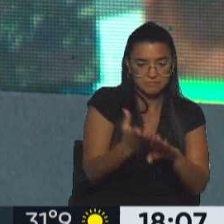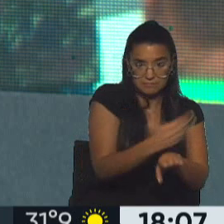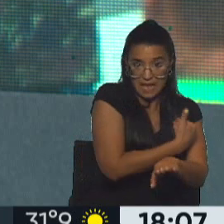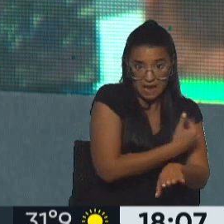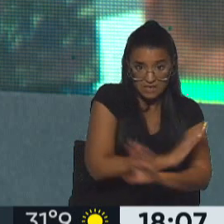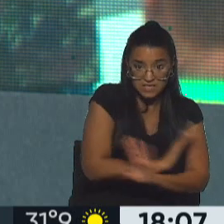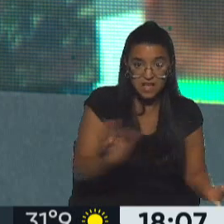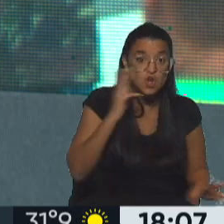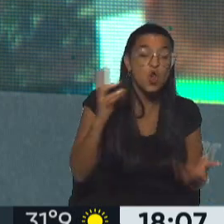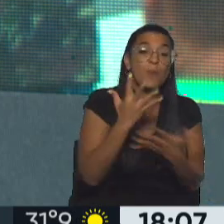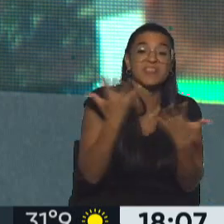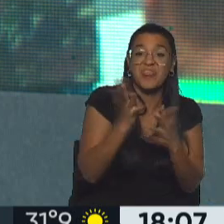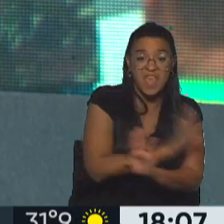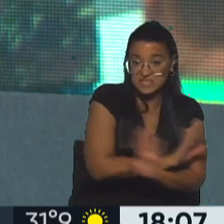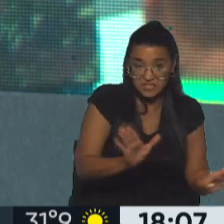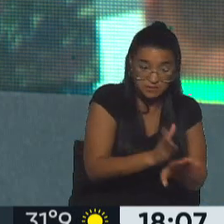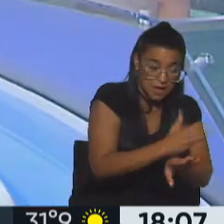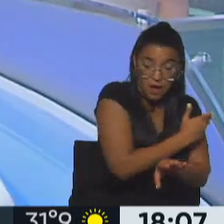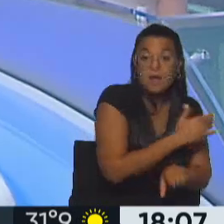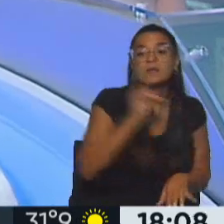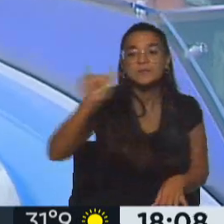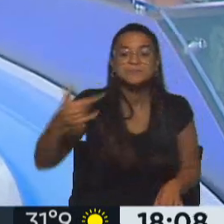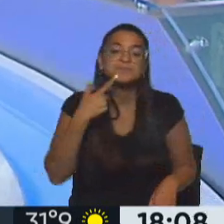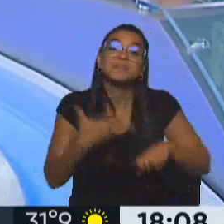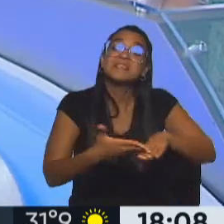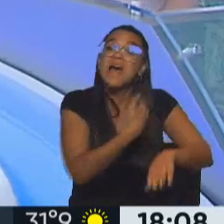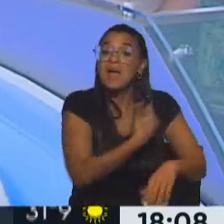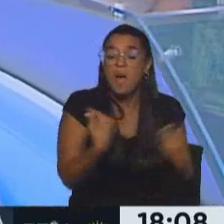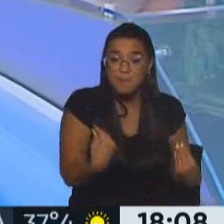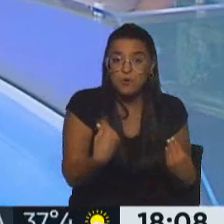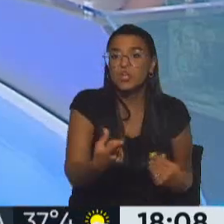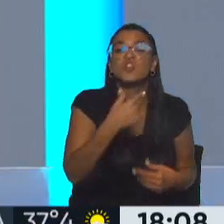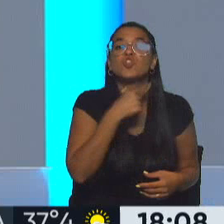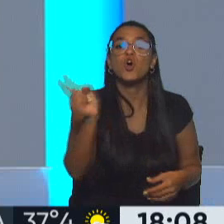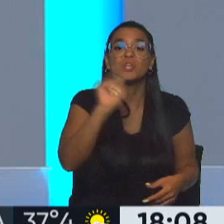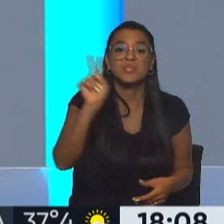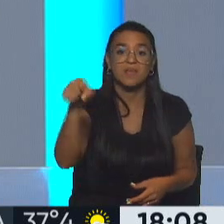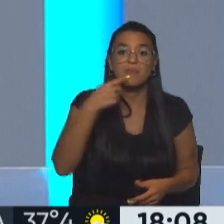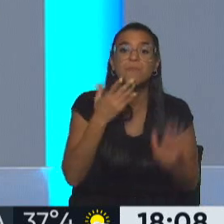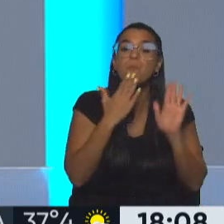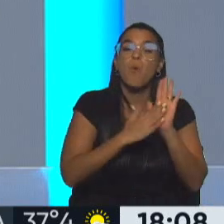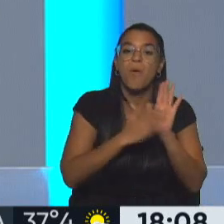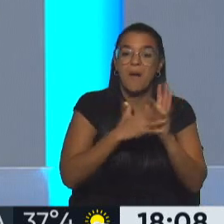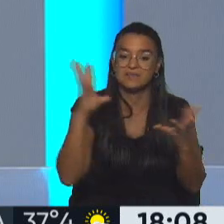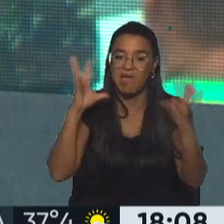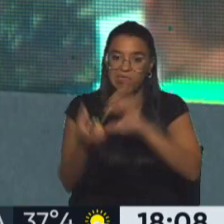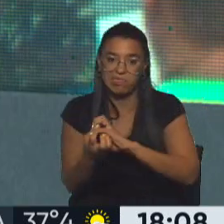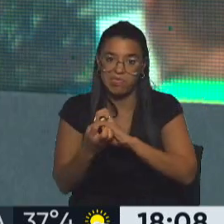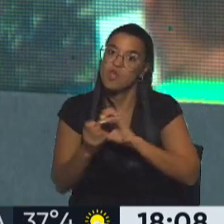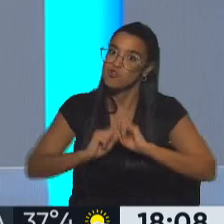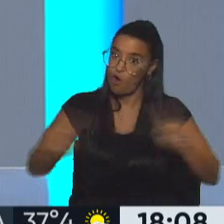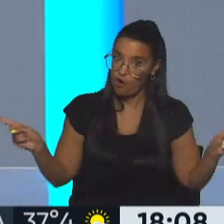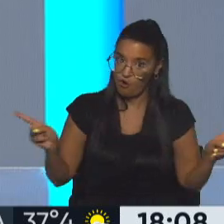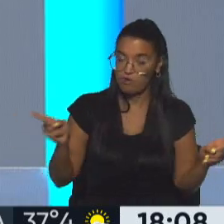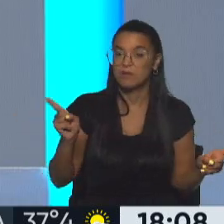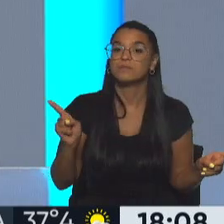sí noventa días los la destitución tiene que ver con el hecho de que no quieren que destruyan pruebas sobre